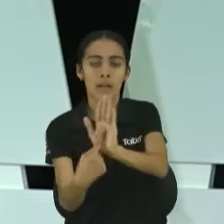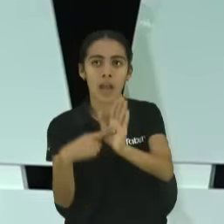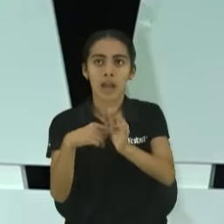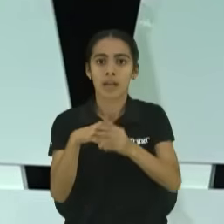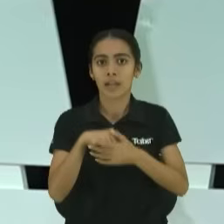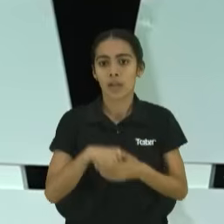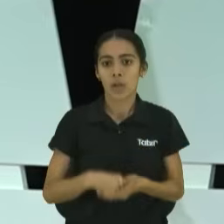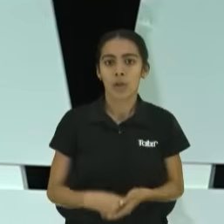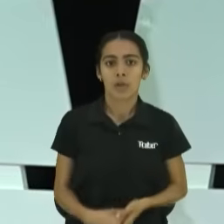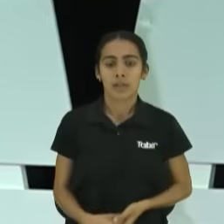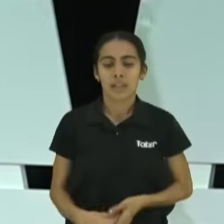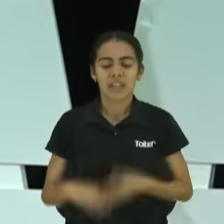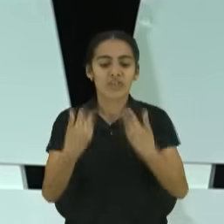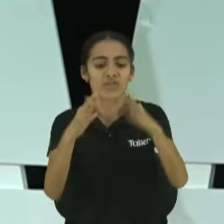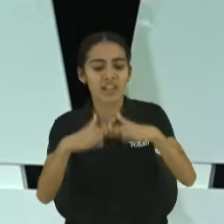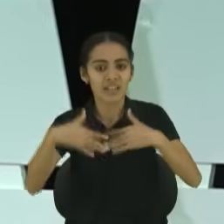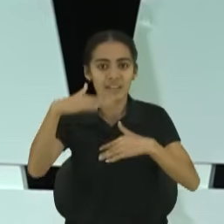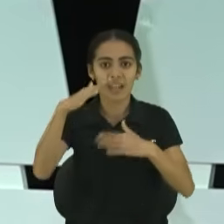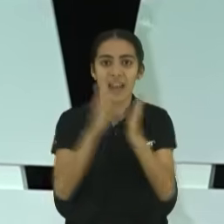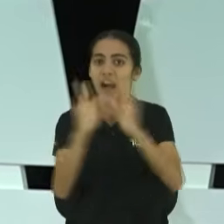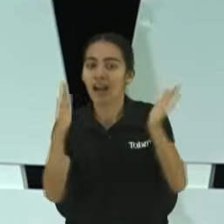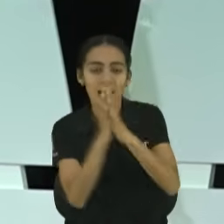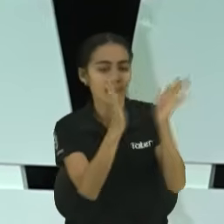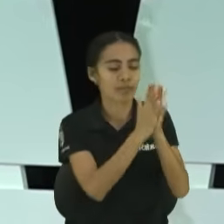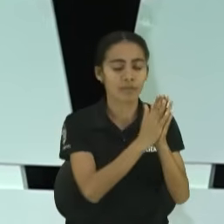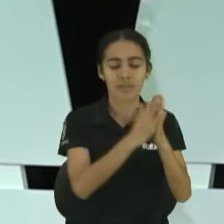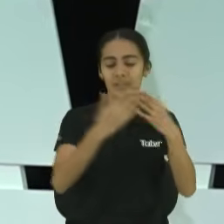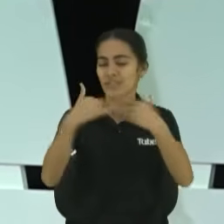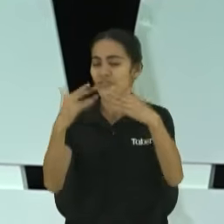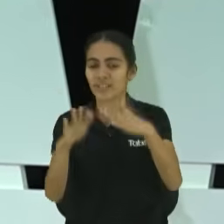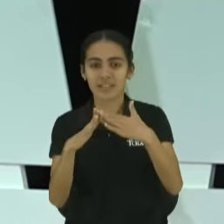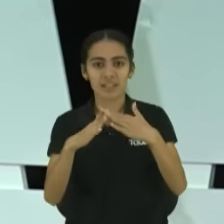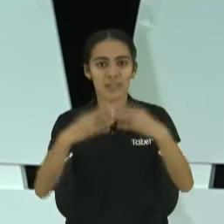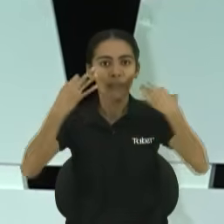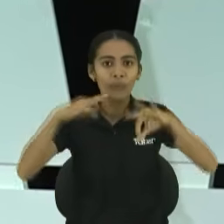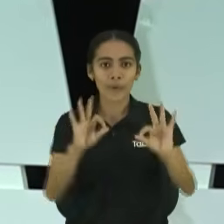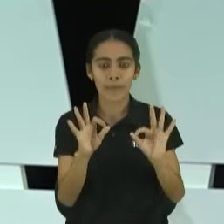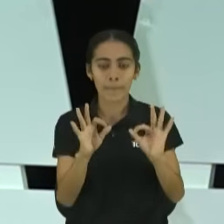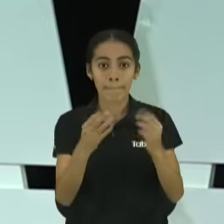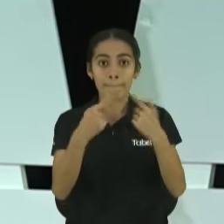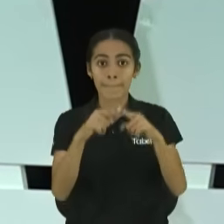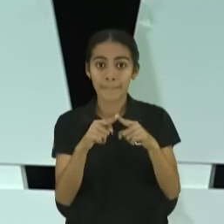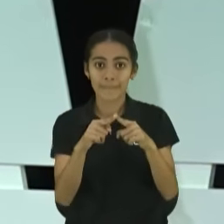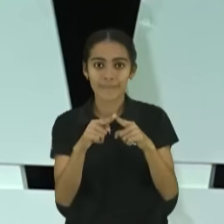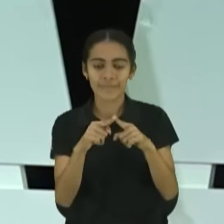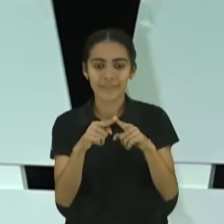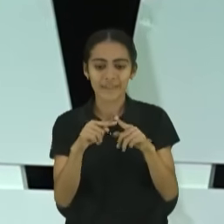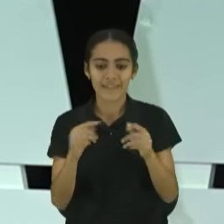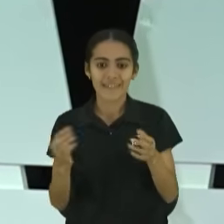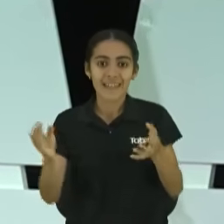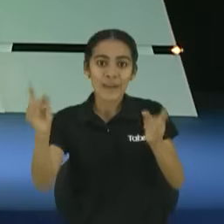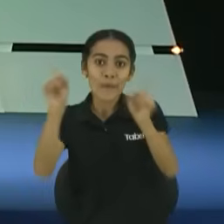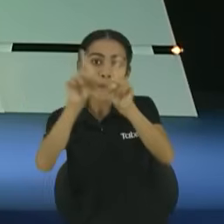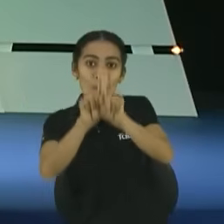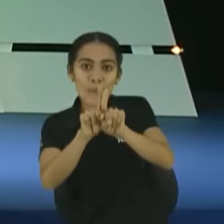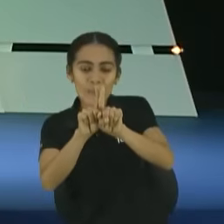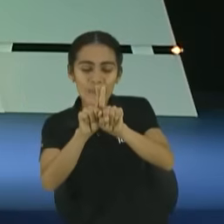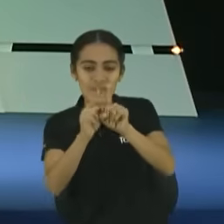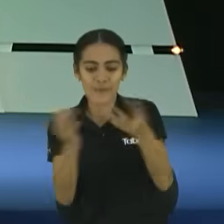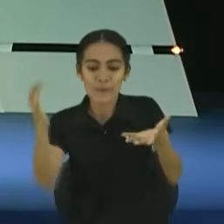de esta forma, los pentecostales de esta forma, los reformados de esta forma. No hay unidad. Y si no hay unidad, no es de Dios.